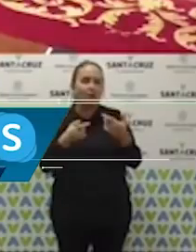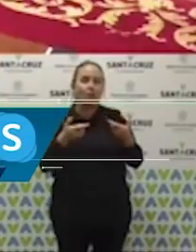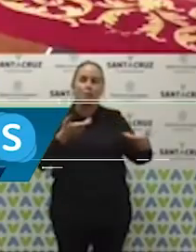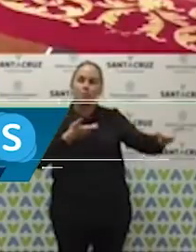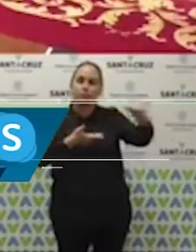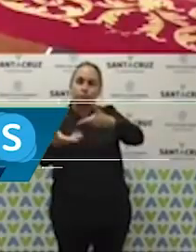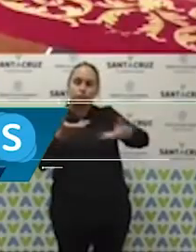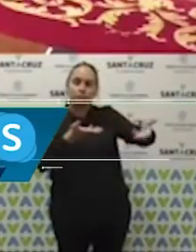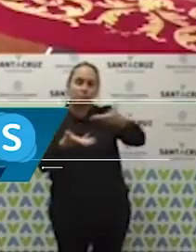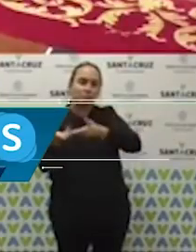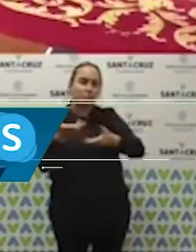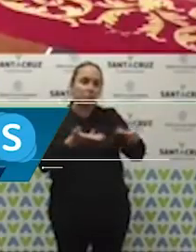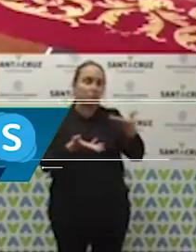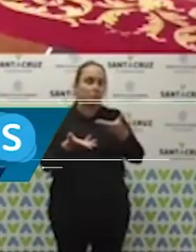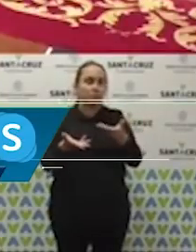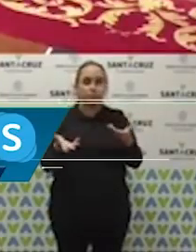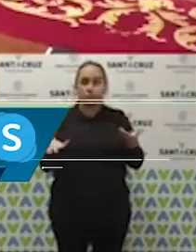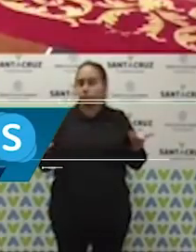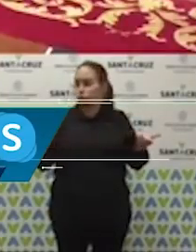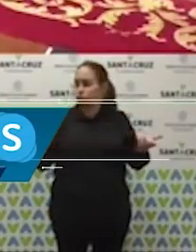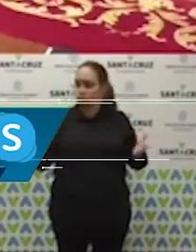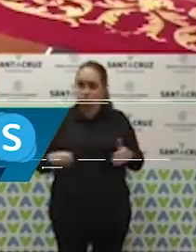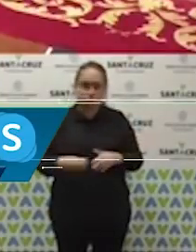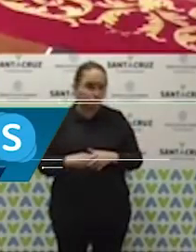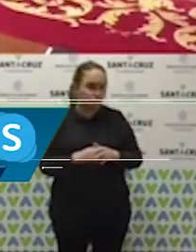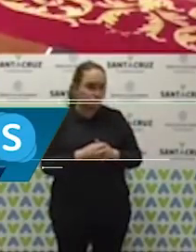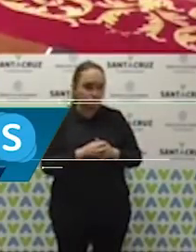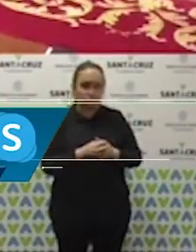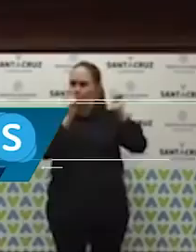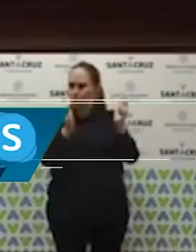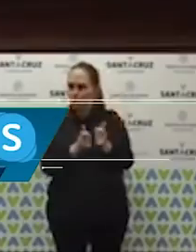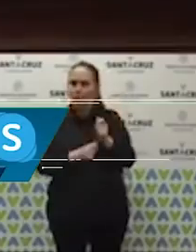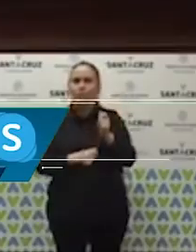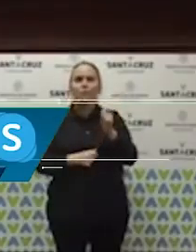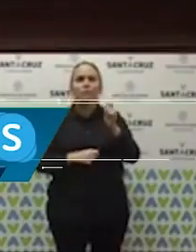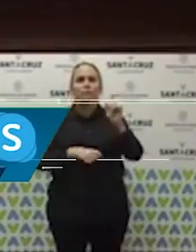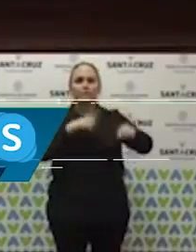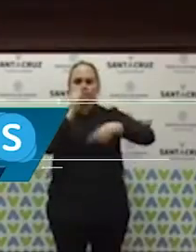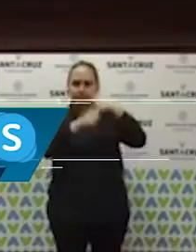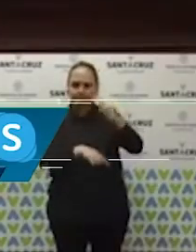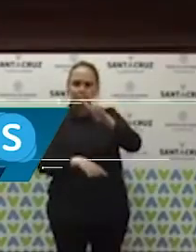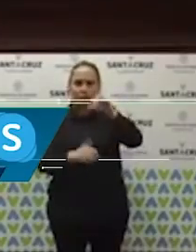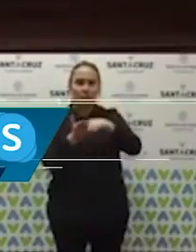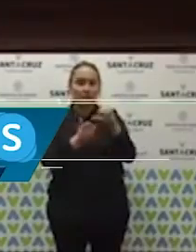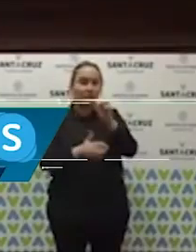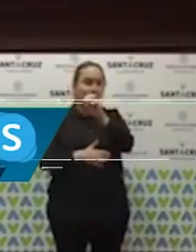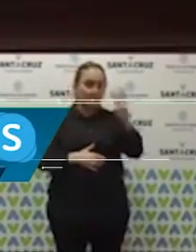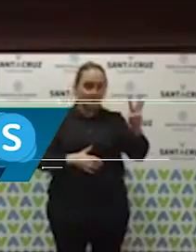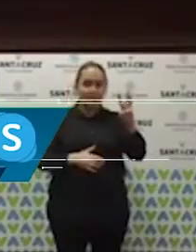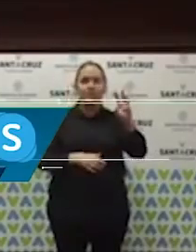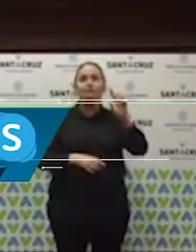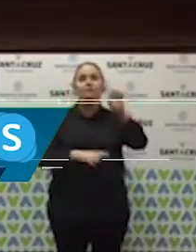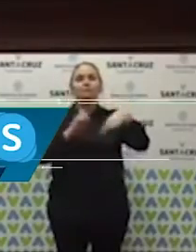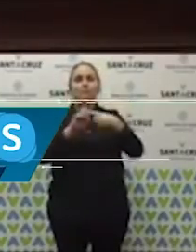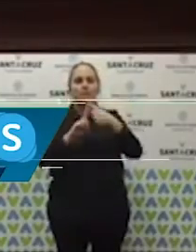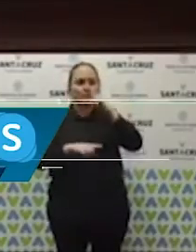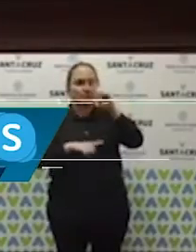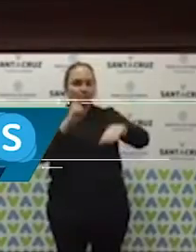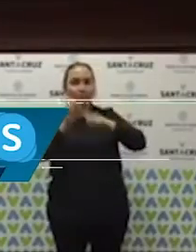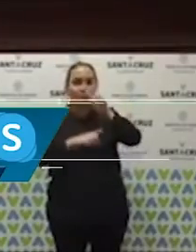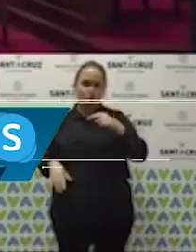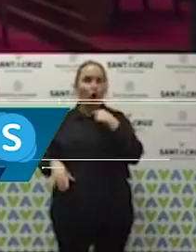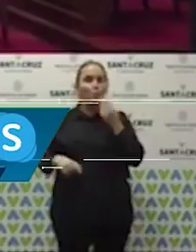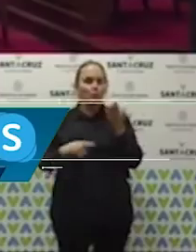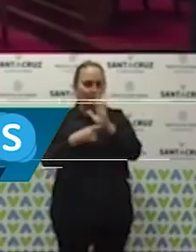concejales votaron a favor de Patricia Hernández. La cara de Bermúdez ese día, el día que Patricia Hernández alcanzó la alcaldía, era absolutamente poética.